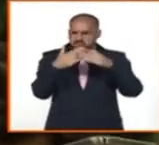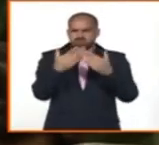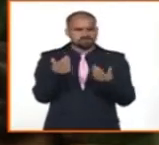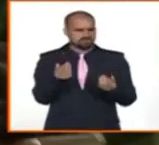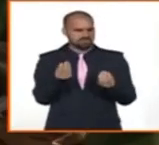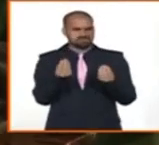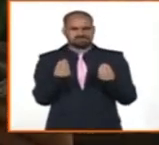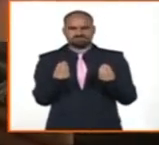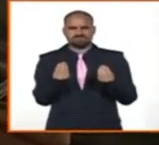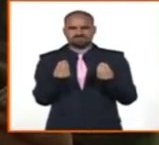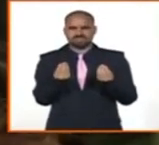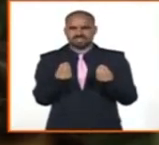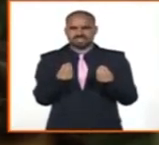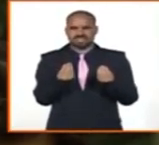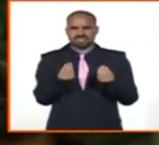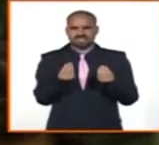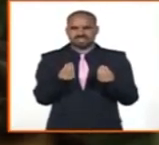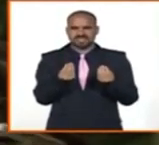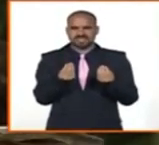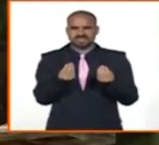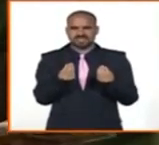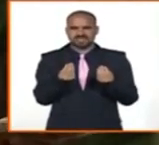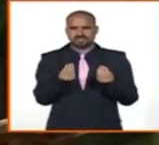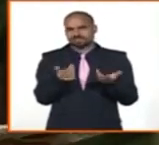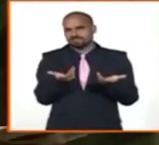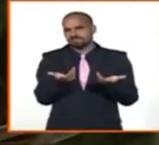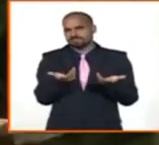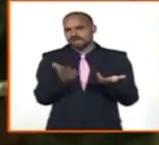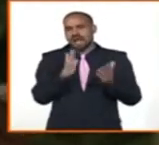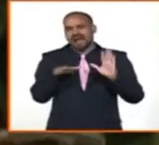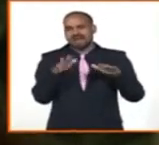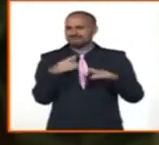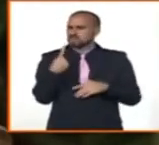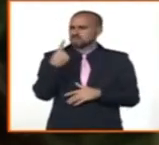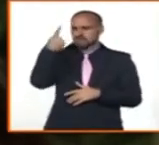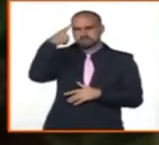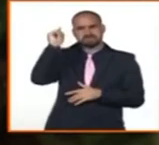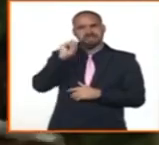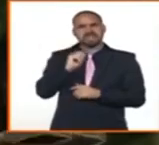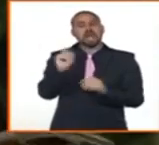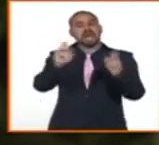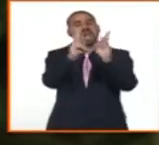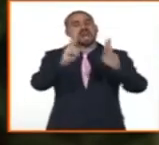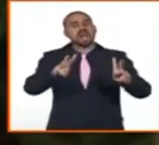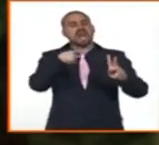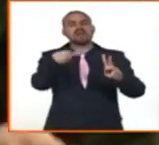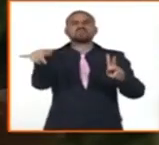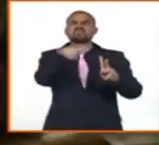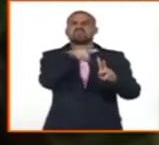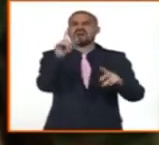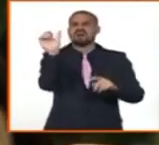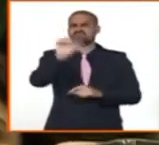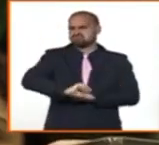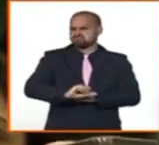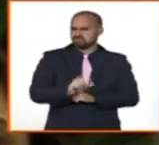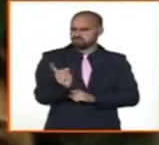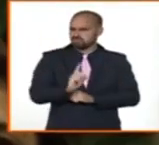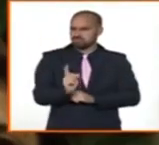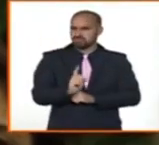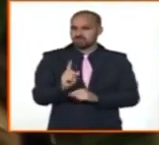actuamos de esa forma militar, si se me permite, en las redes sociales. No lo digo en sentido peyorativo, porque obviamente es una